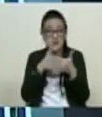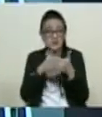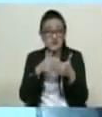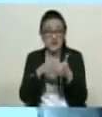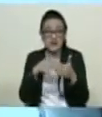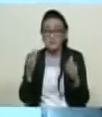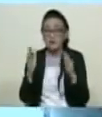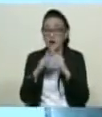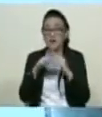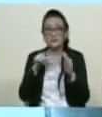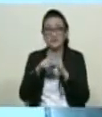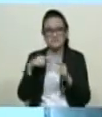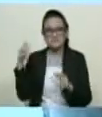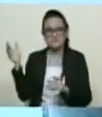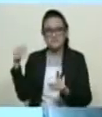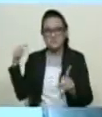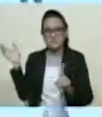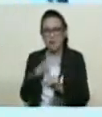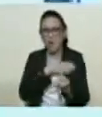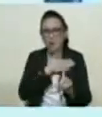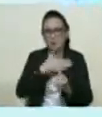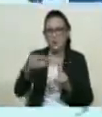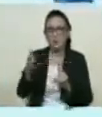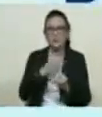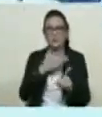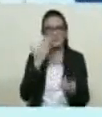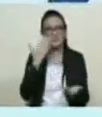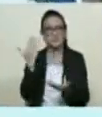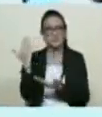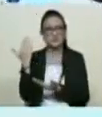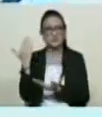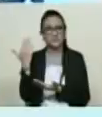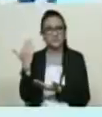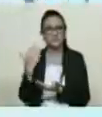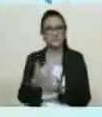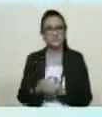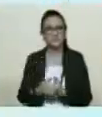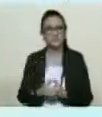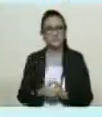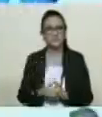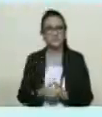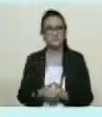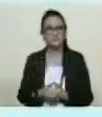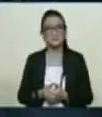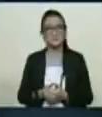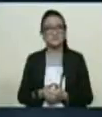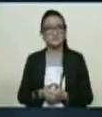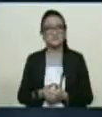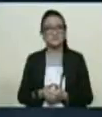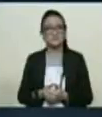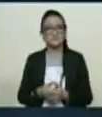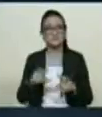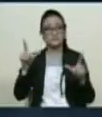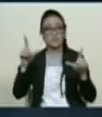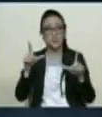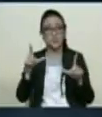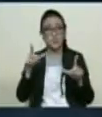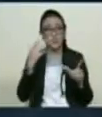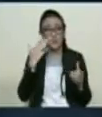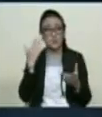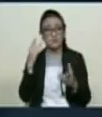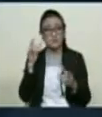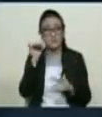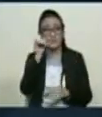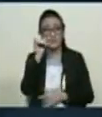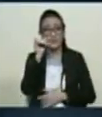allá para golpearlos, para amedrentarlos, para esto. Esto es una de las escenas, de las muchas escenas que